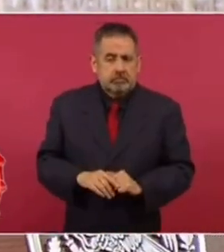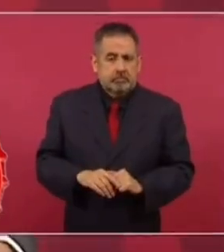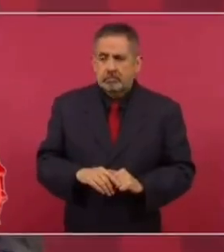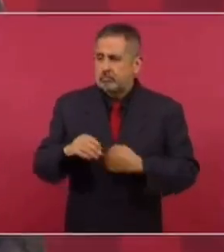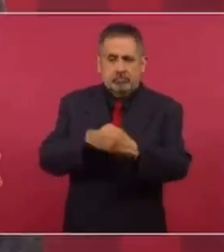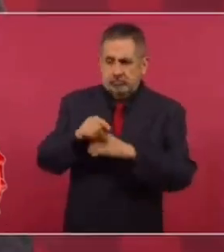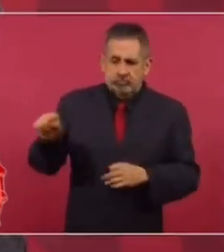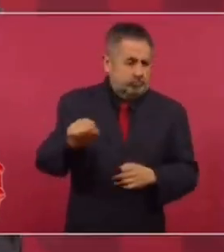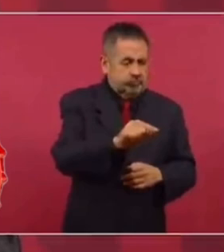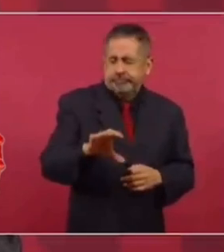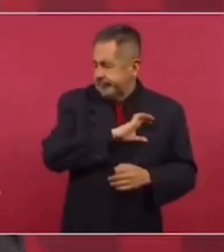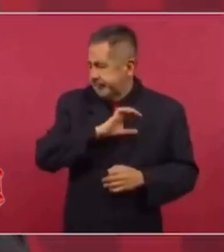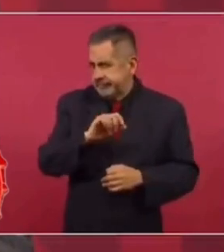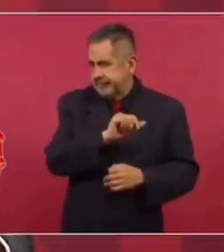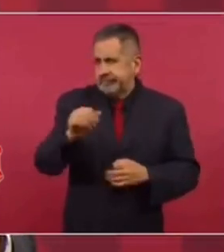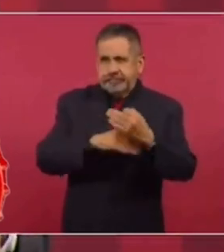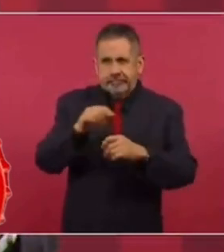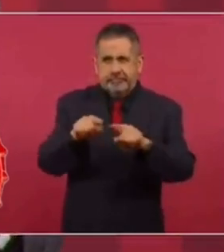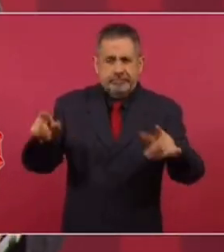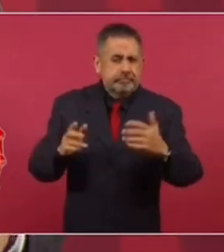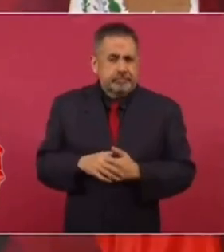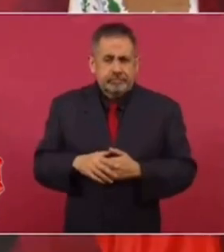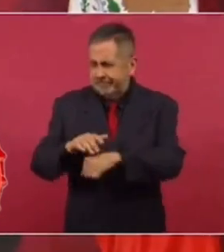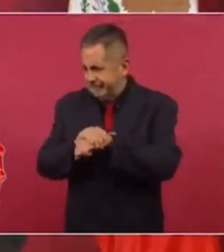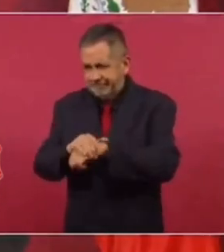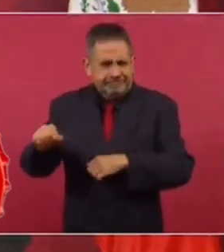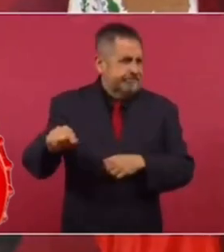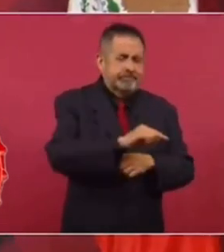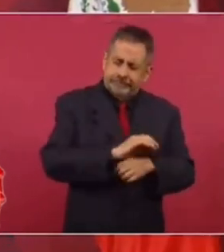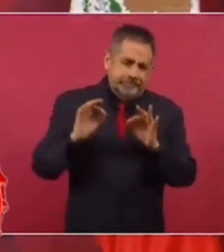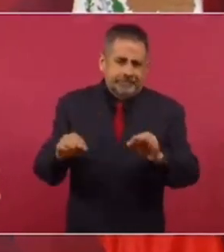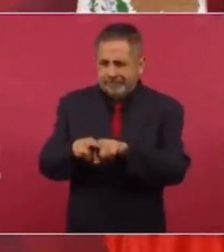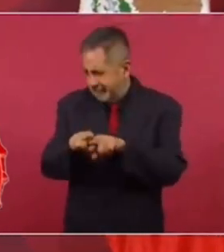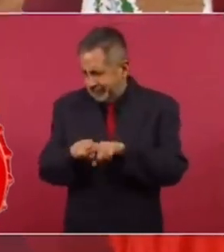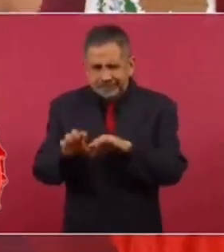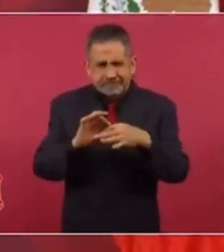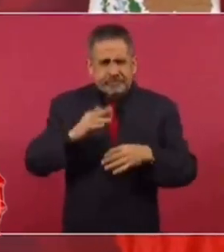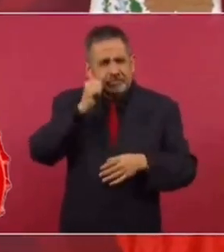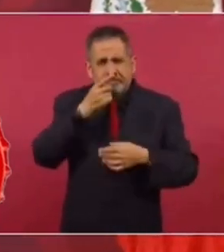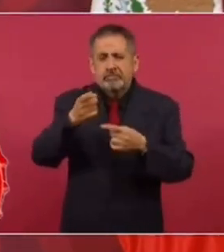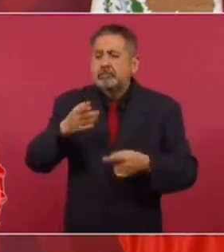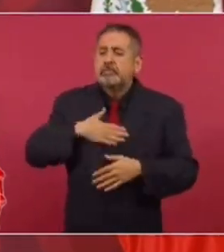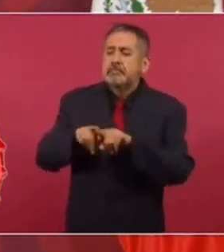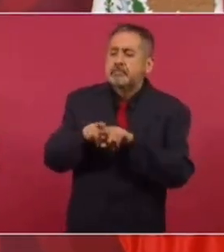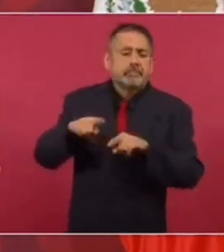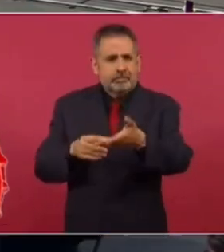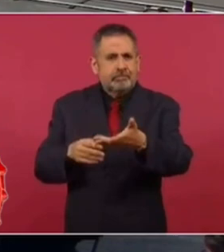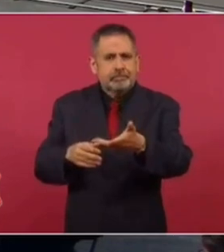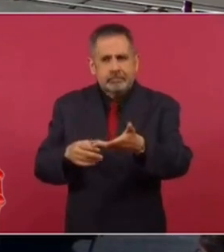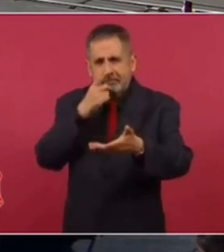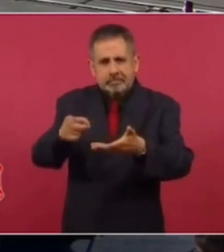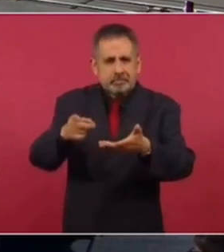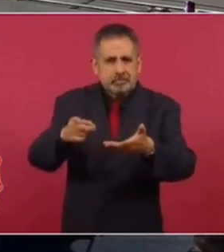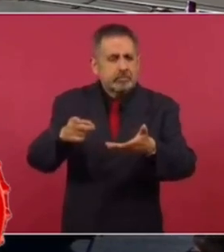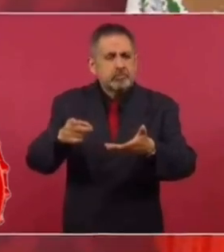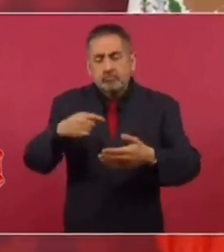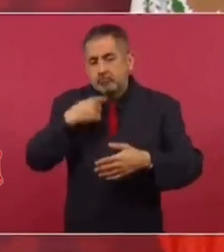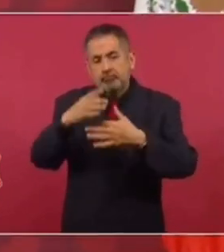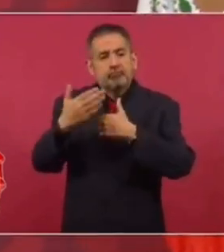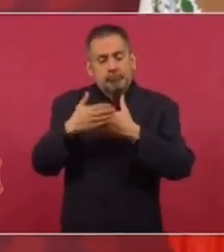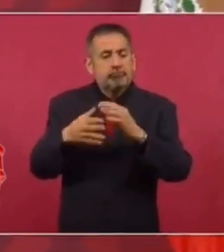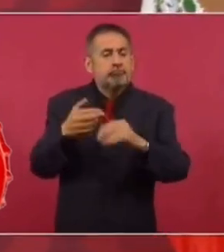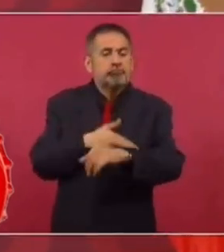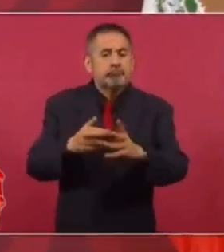Los quiero a todos y somos amigos, hermanos, eso digo, mis hermanos y mi hermana. Yo lo que voy a